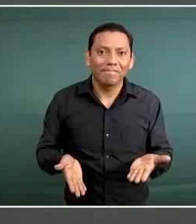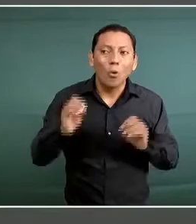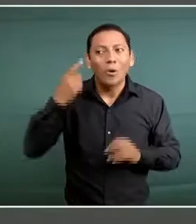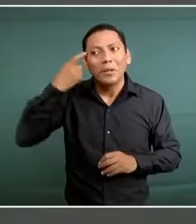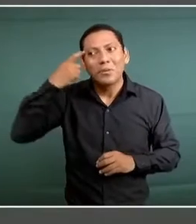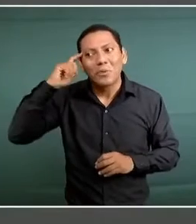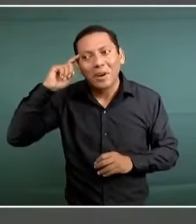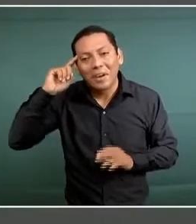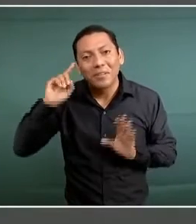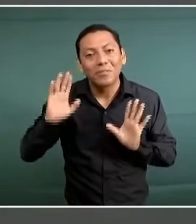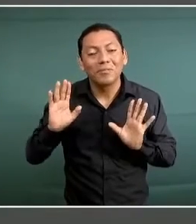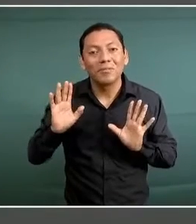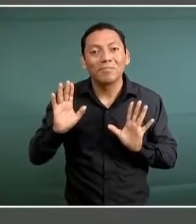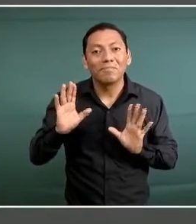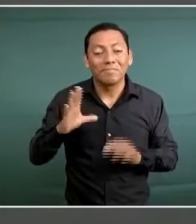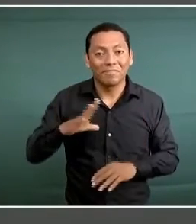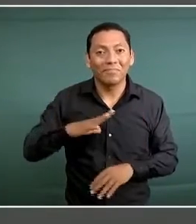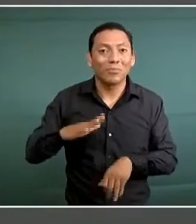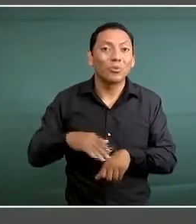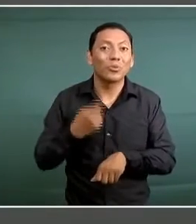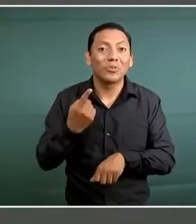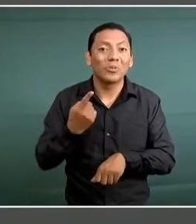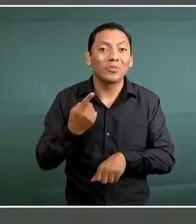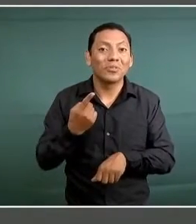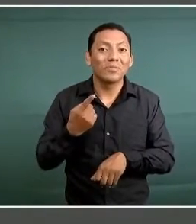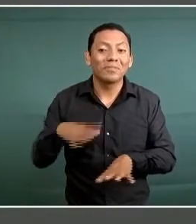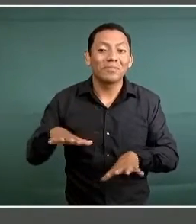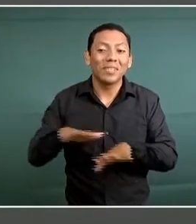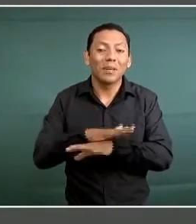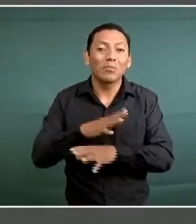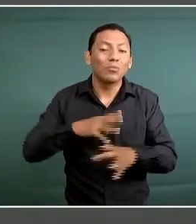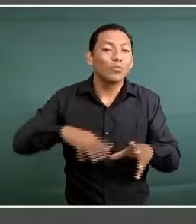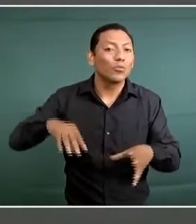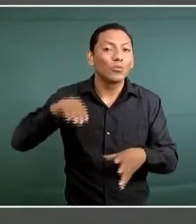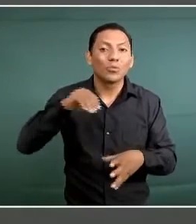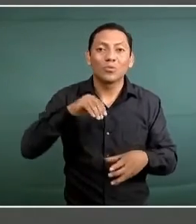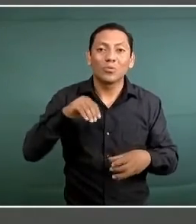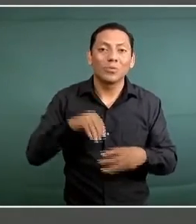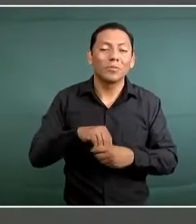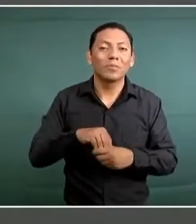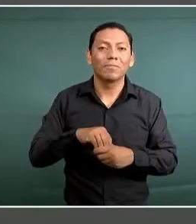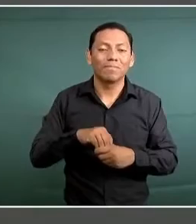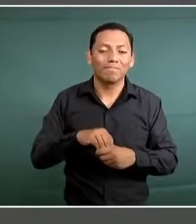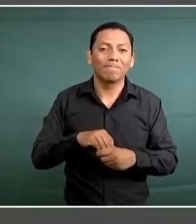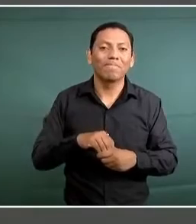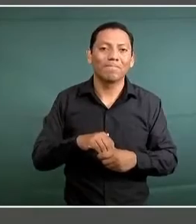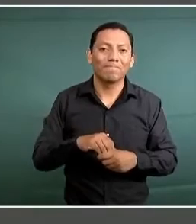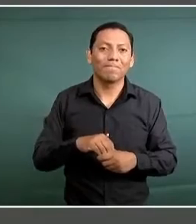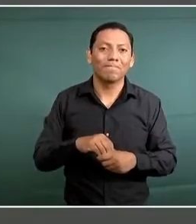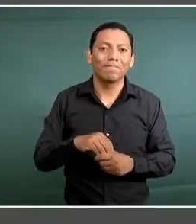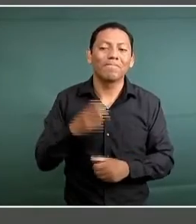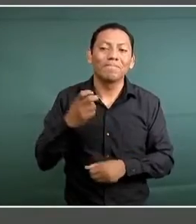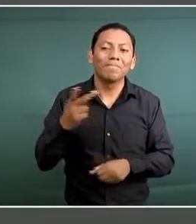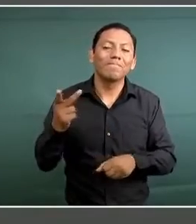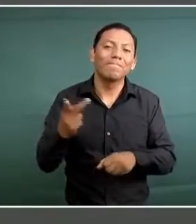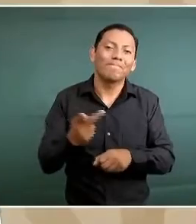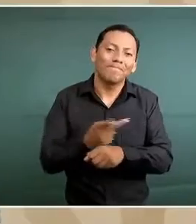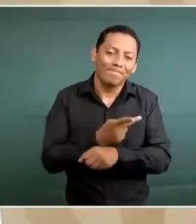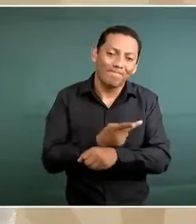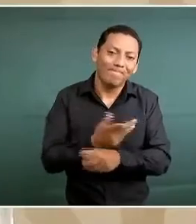enojados por todo es lo que pasó